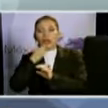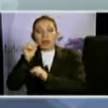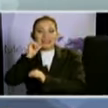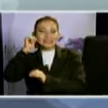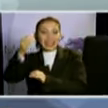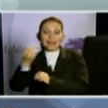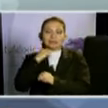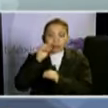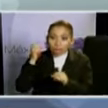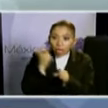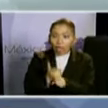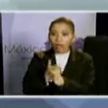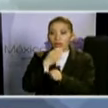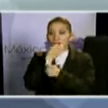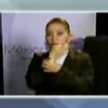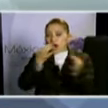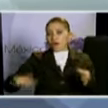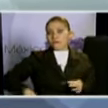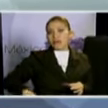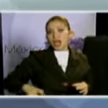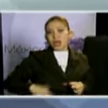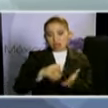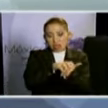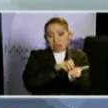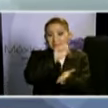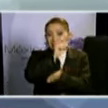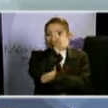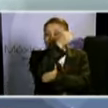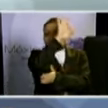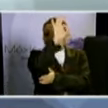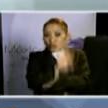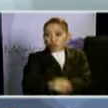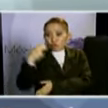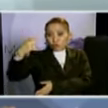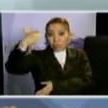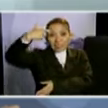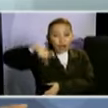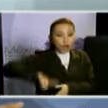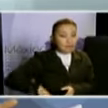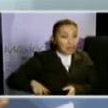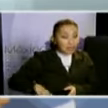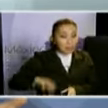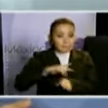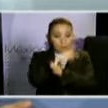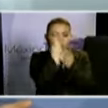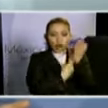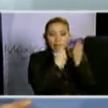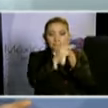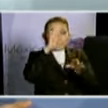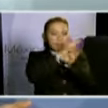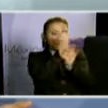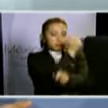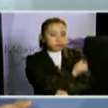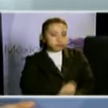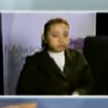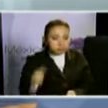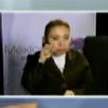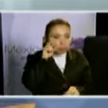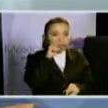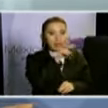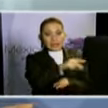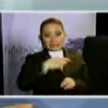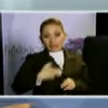desayunamos con la noticia del gobierno mexicano recortando un 26% su presupuesto de uno de sus programas estrellas en